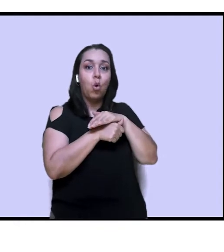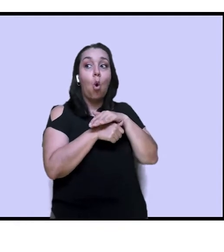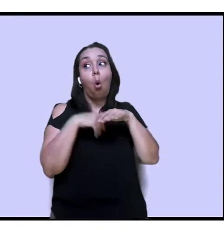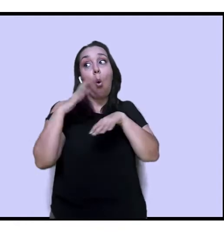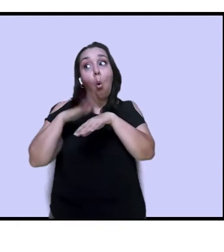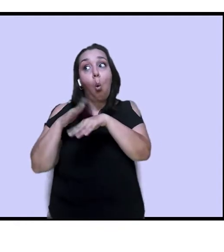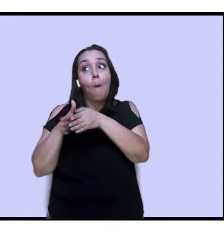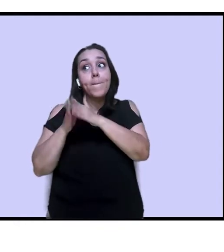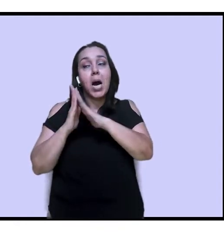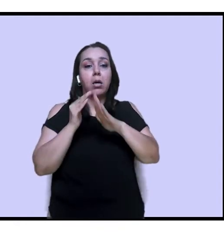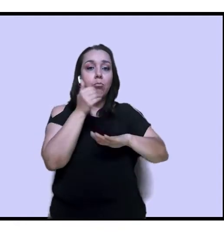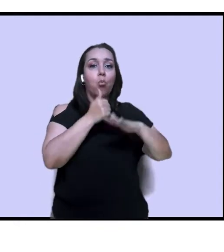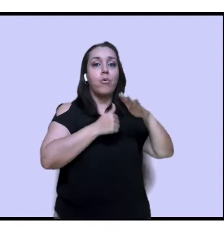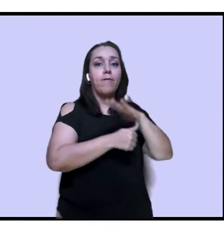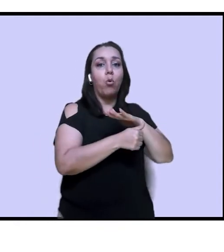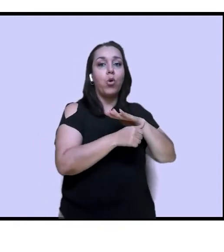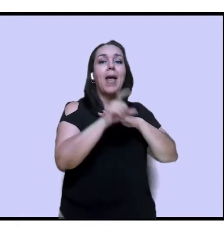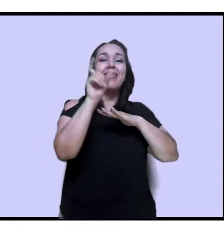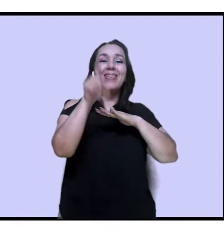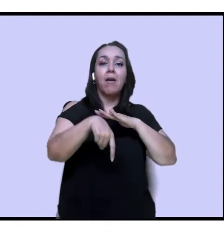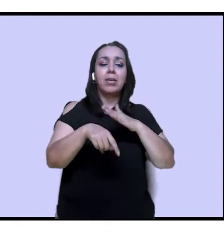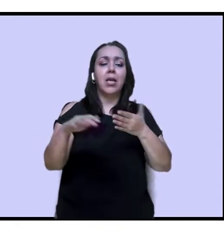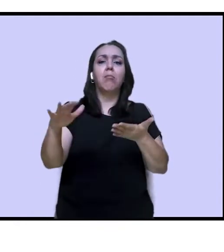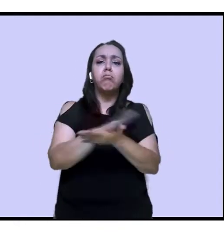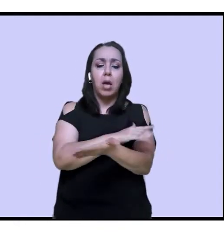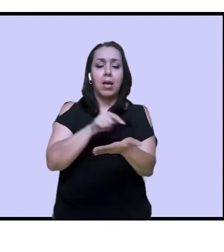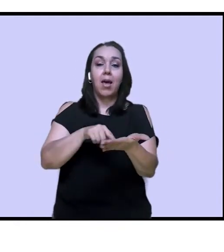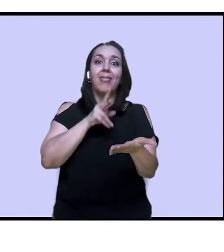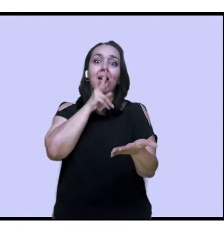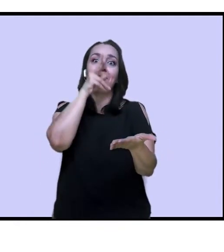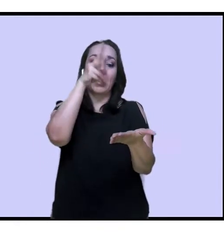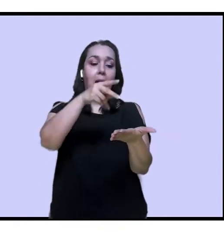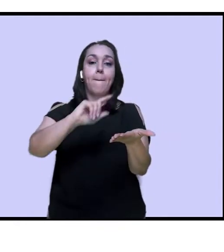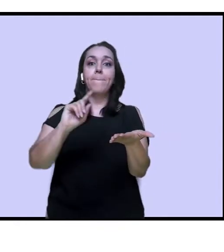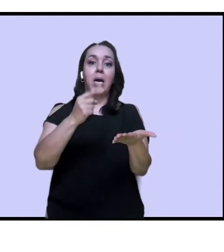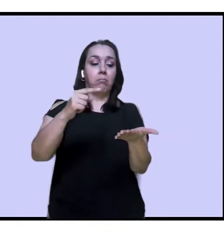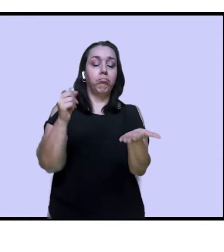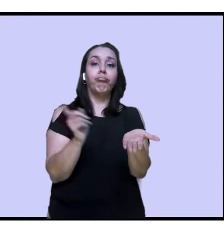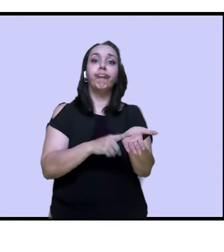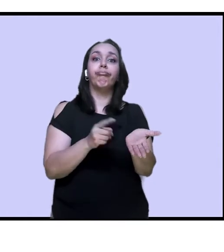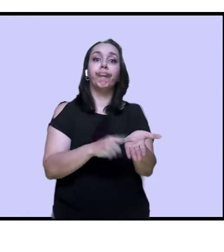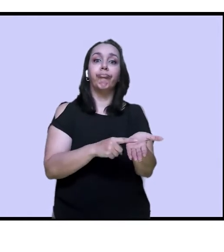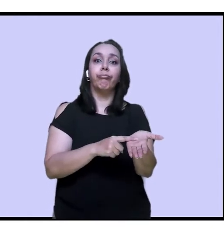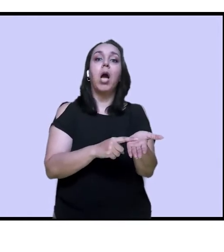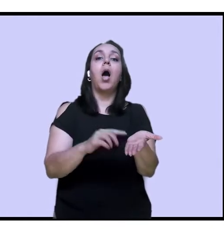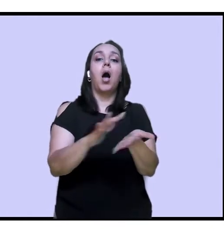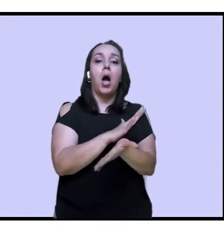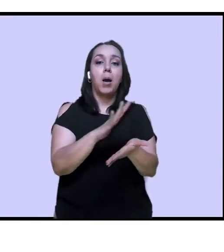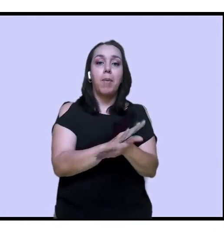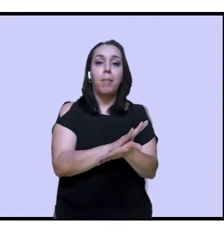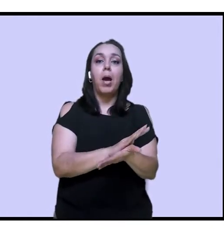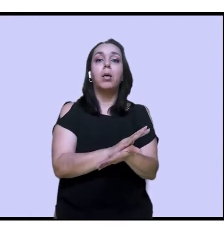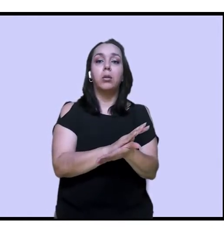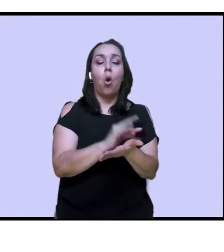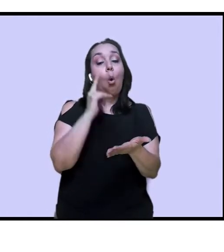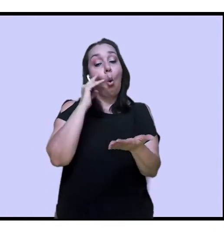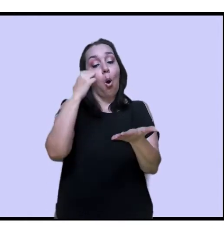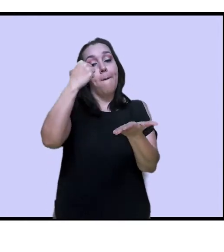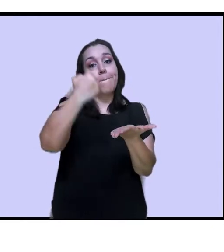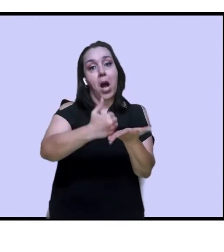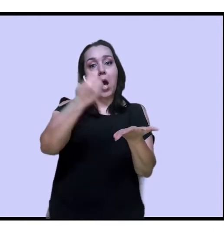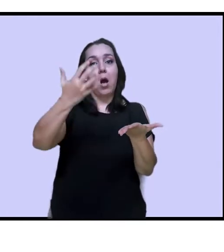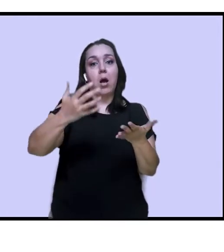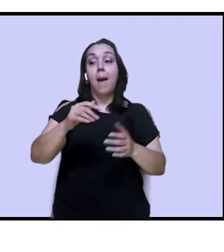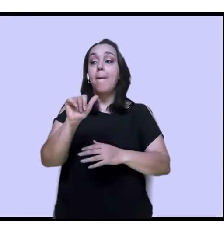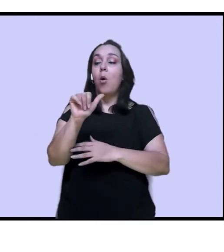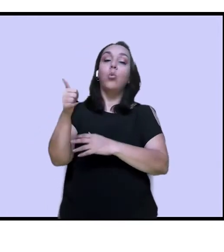o solicitantes de refugio, tienen que ser originales, mas no necesariamente apostilladas.